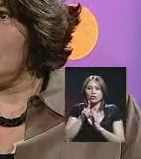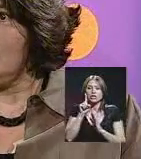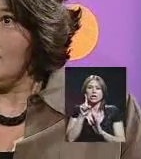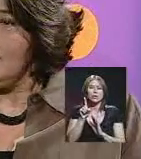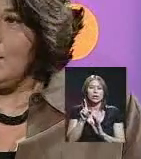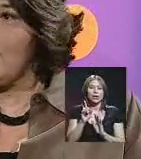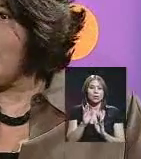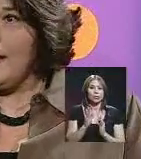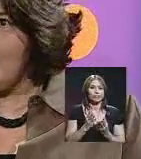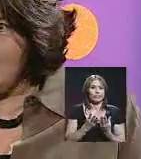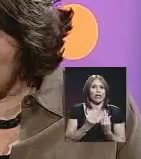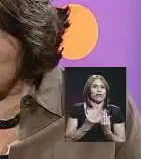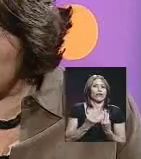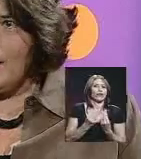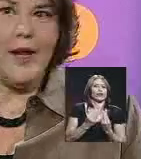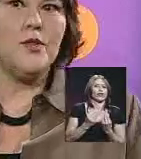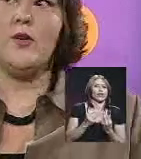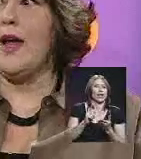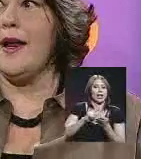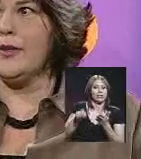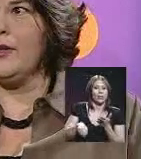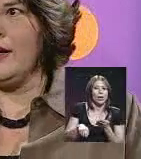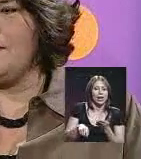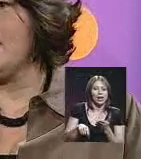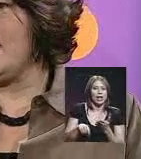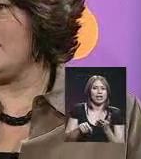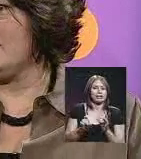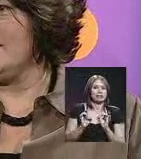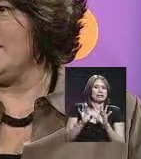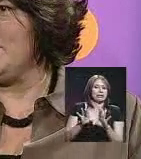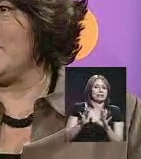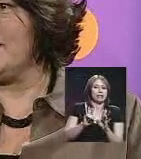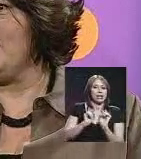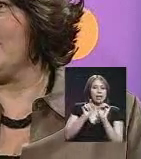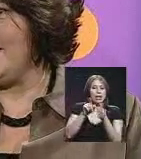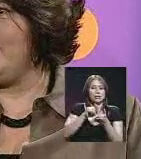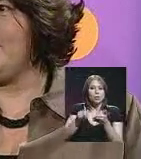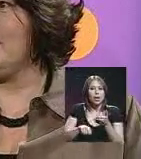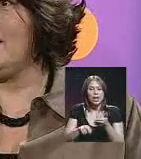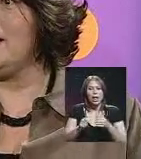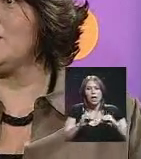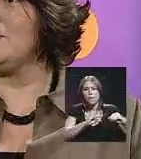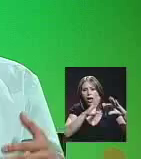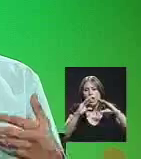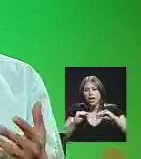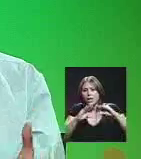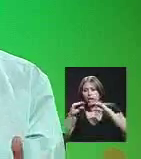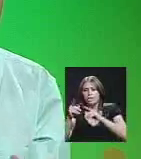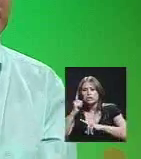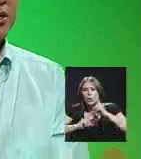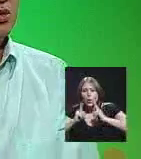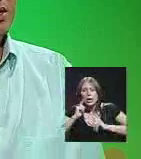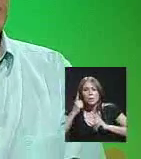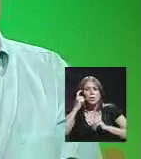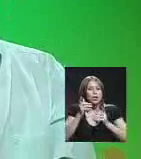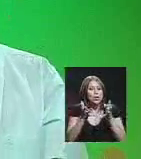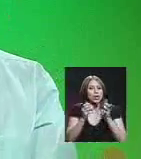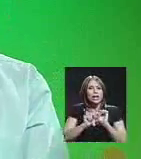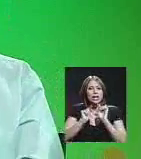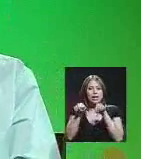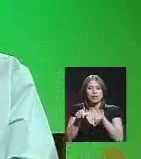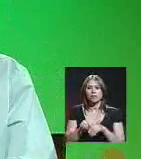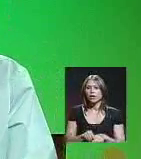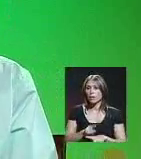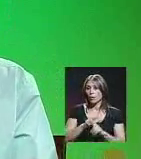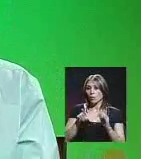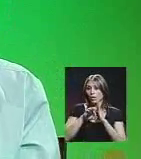escolar, no querer ir a la escuela, llorar todas las mañanas. Porque ahora, no ¿cómo afectaría esto eso en la vida adulta? Porque una persona de 30 o 40